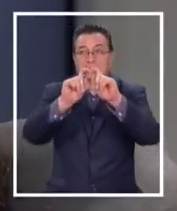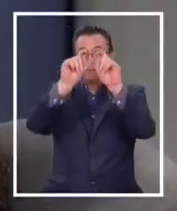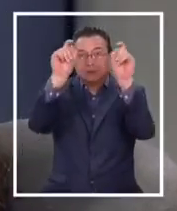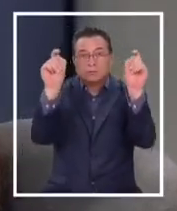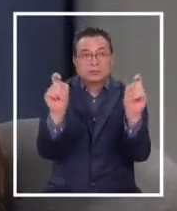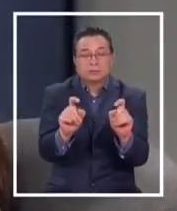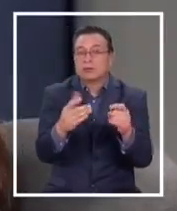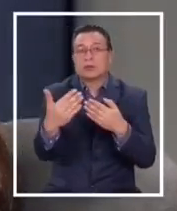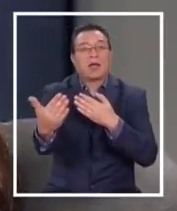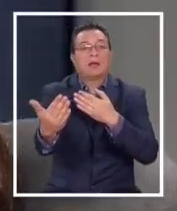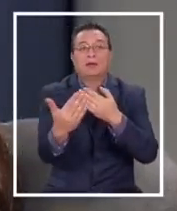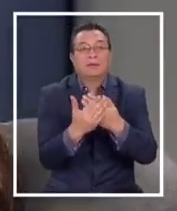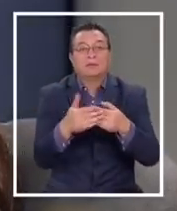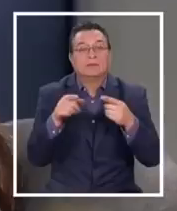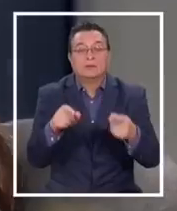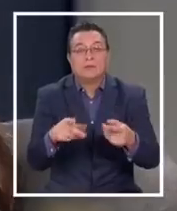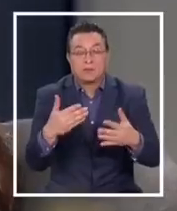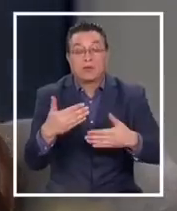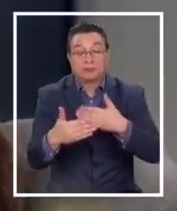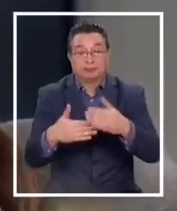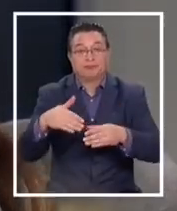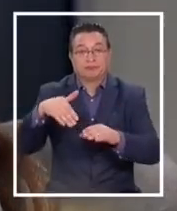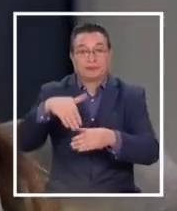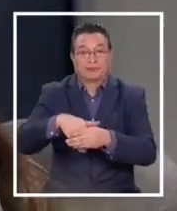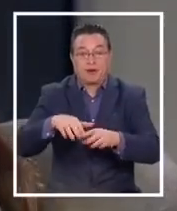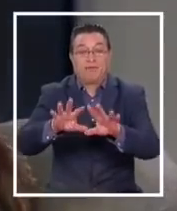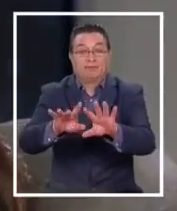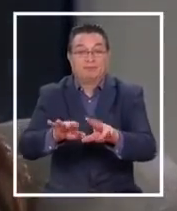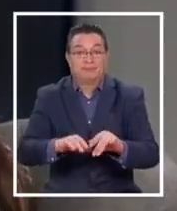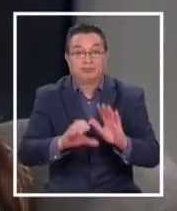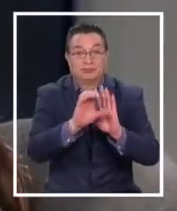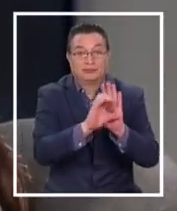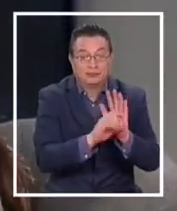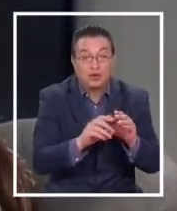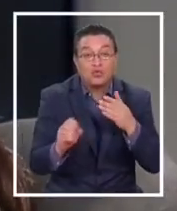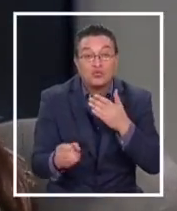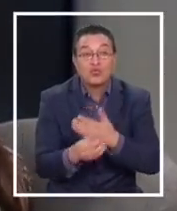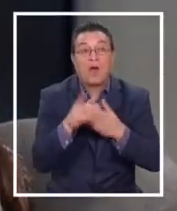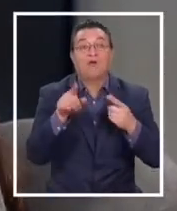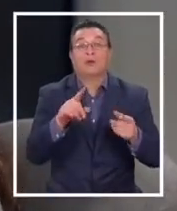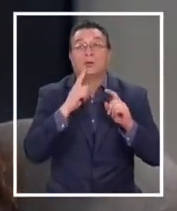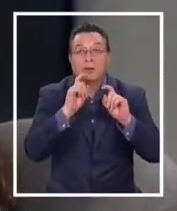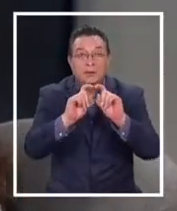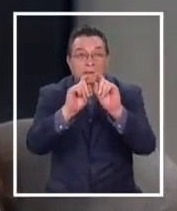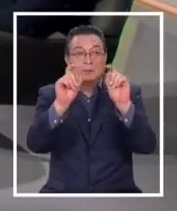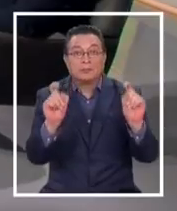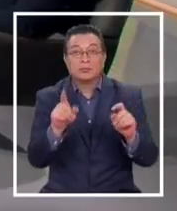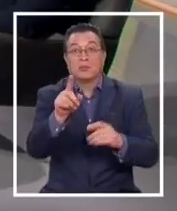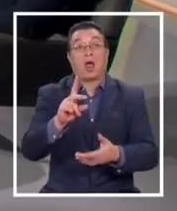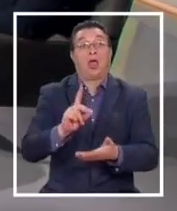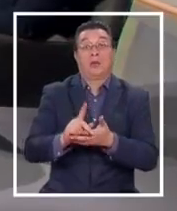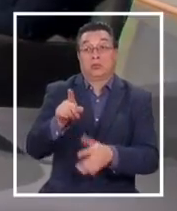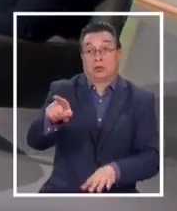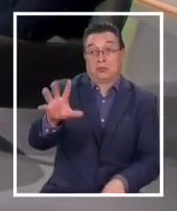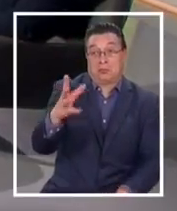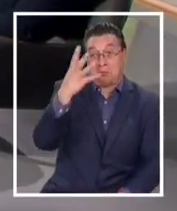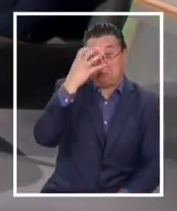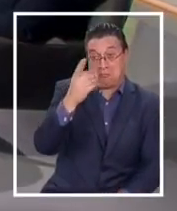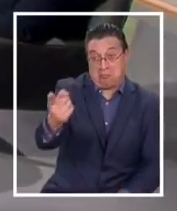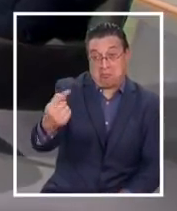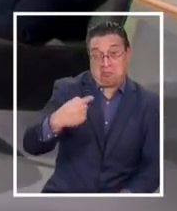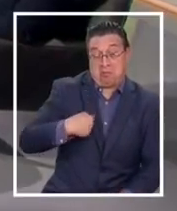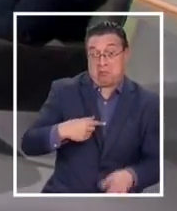Chile está atravesando con un proceso constituyente. Toda la incerteza, el diputado a lo mejor se va a enojar conmigo, pero hoy día el